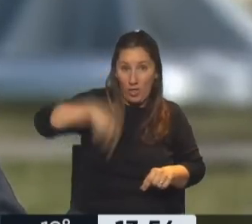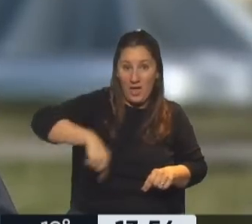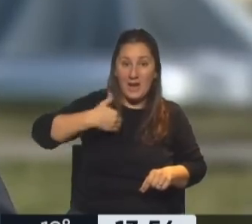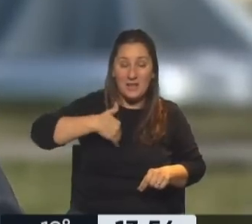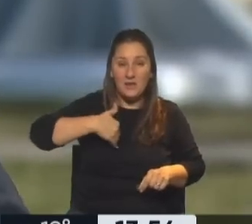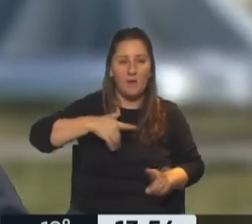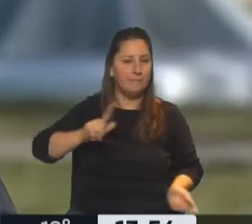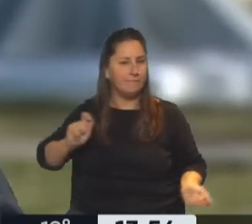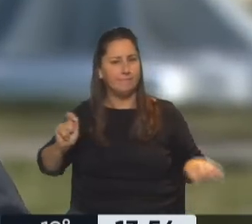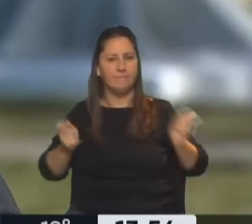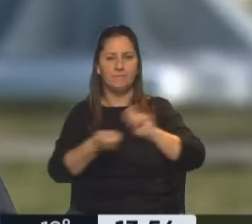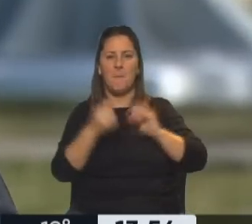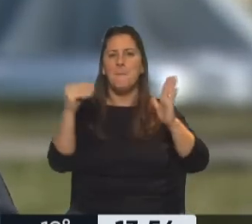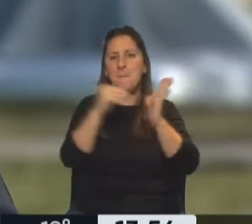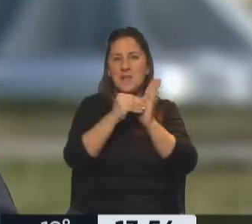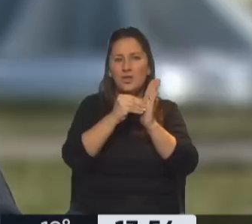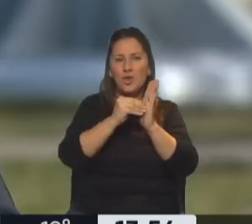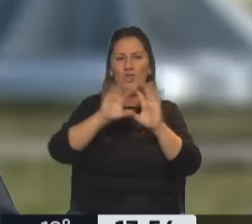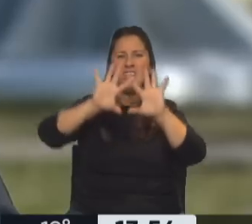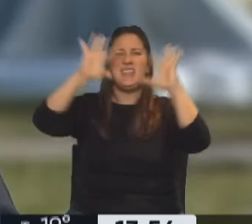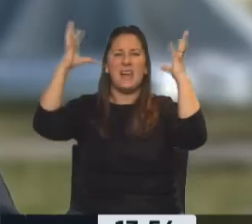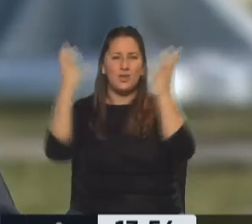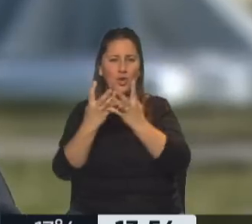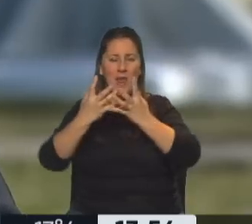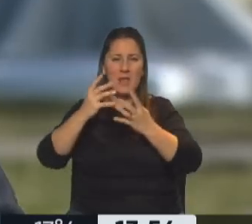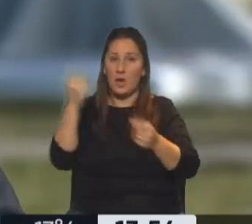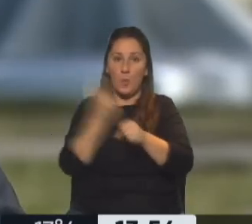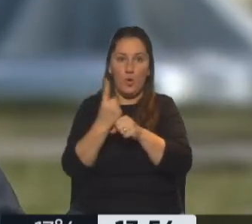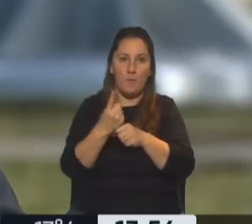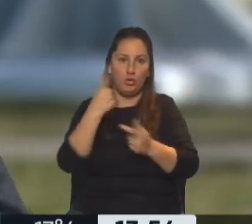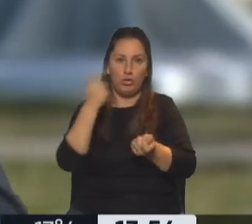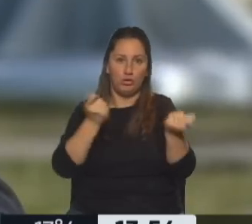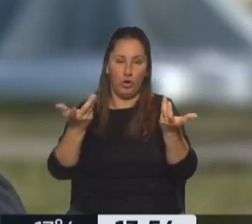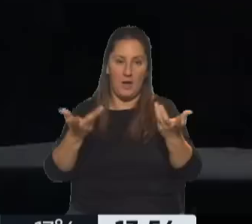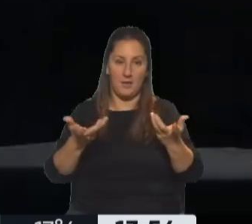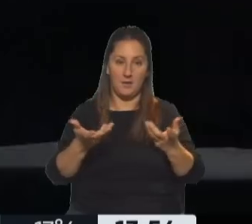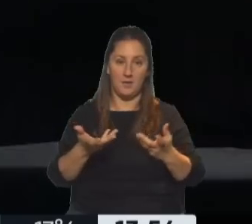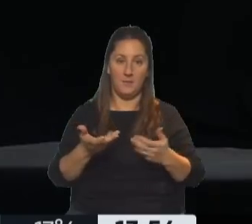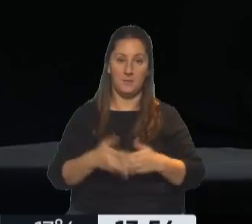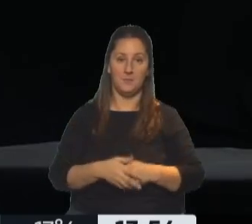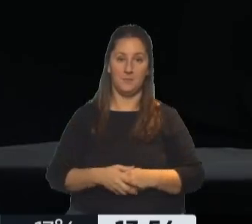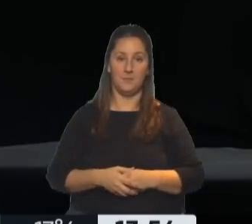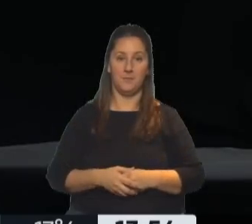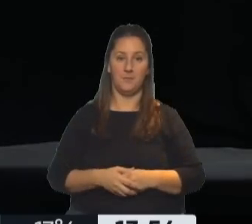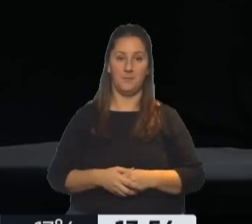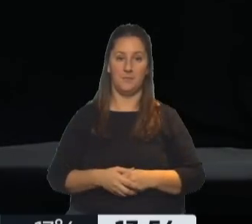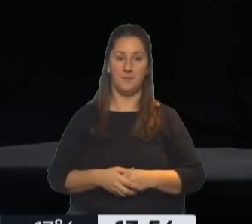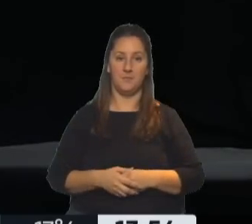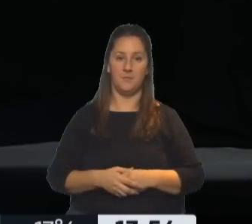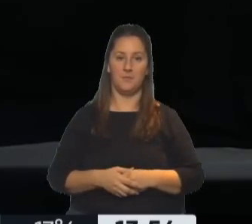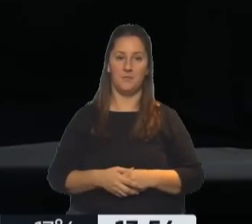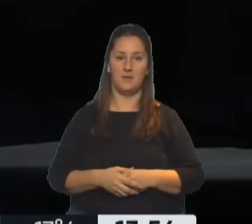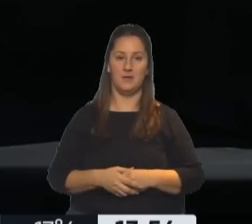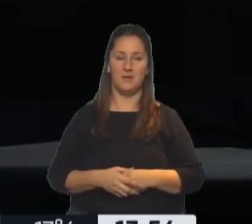se convierte en precios internacionales exagerados que no podemos contener. Por lo tanto, este micrófono está